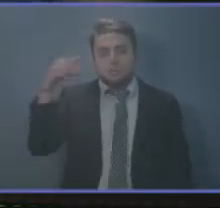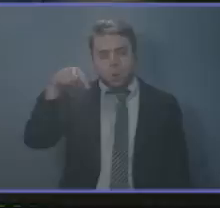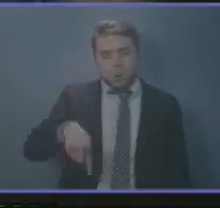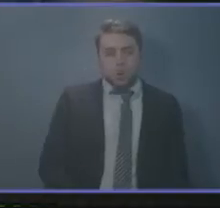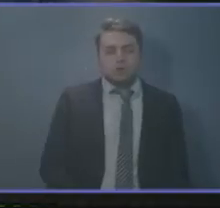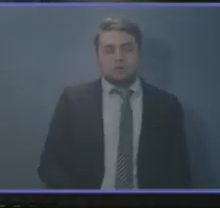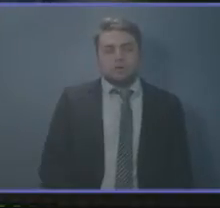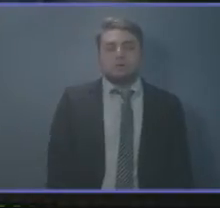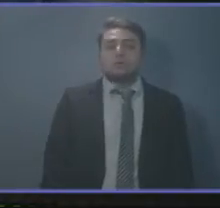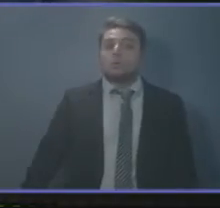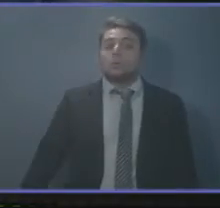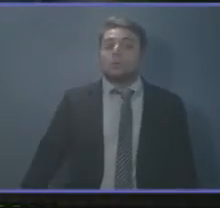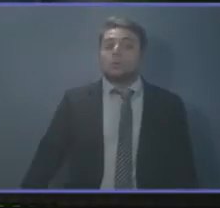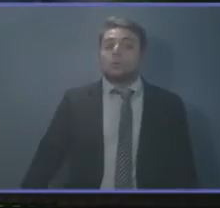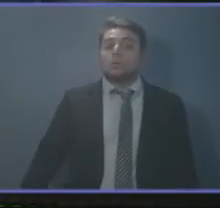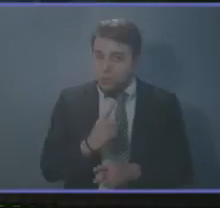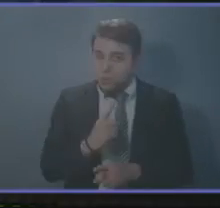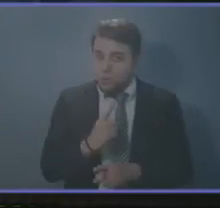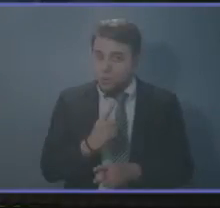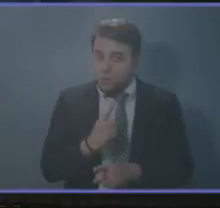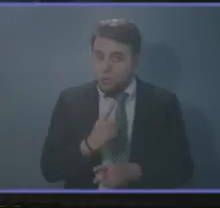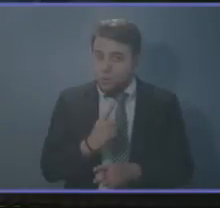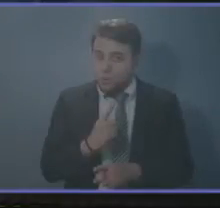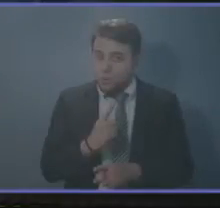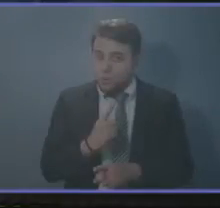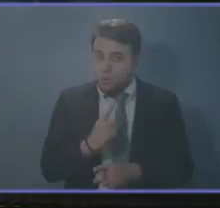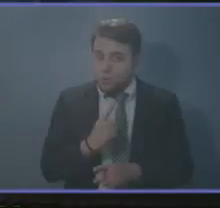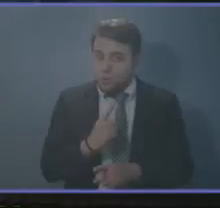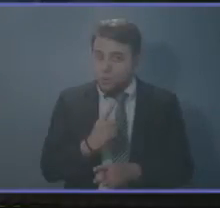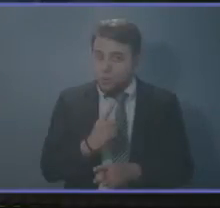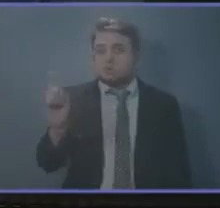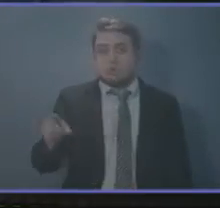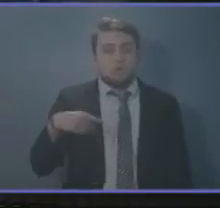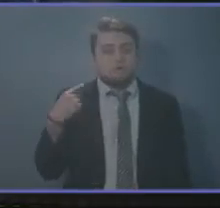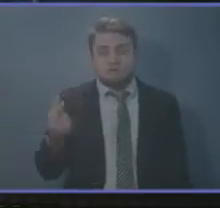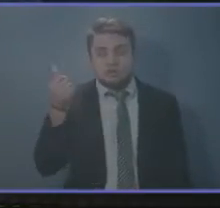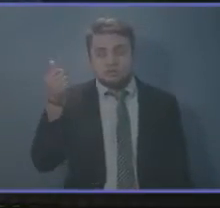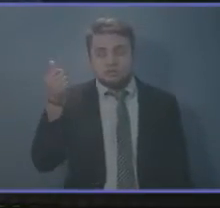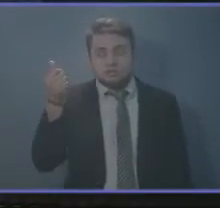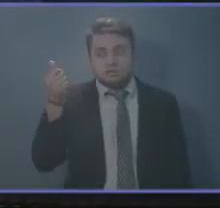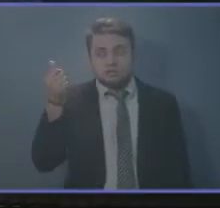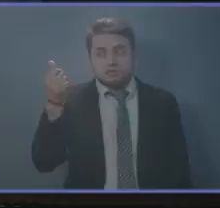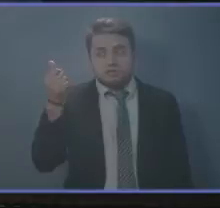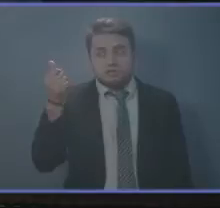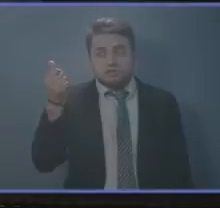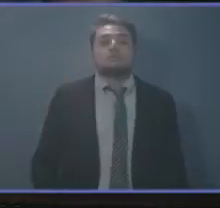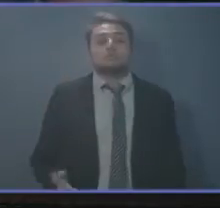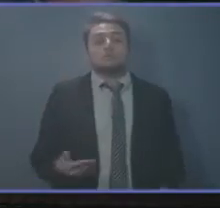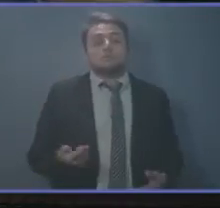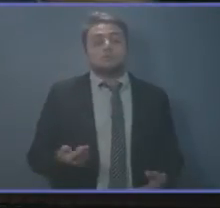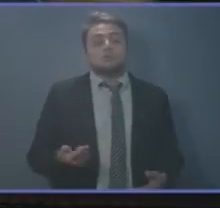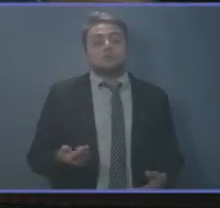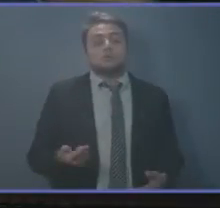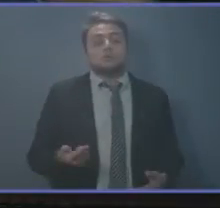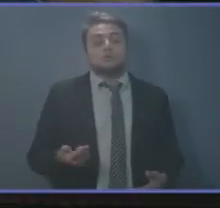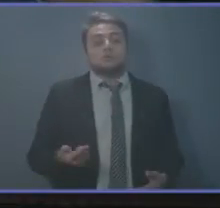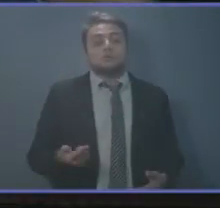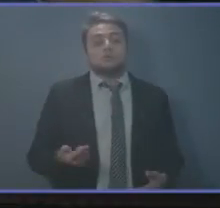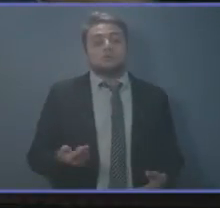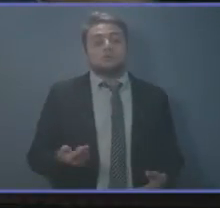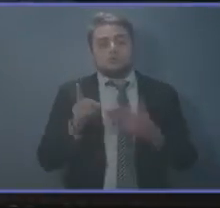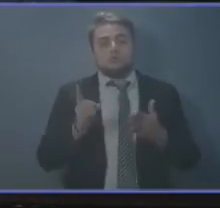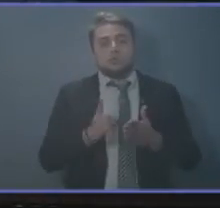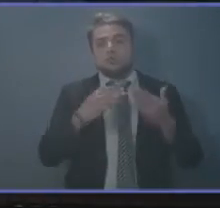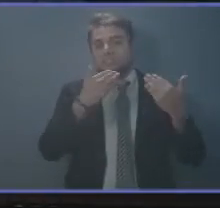Lo correcto rara vez es lo fácil. Y sé que hay algunos diputados de diferentes grupos